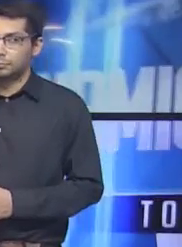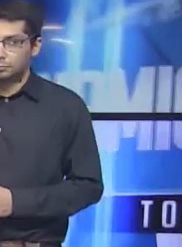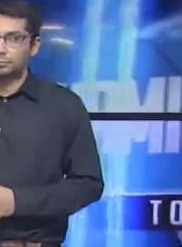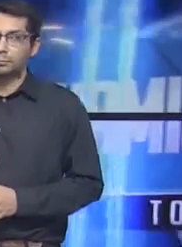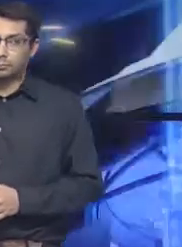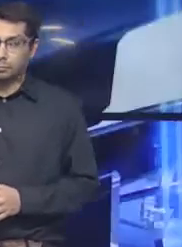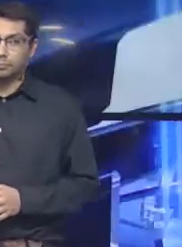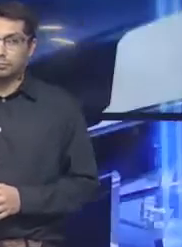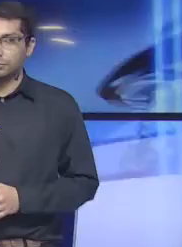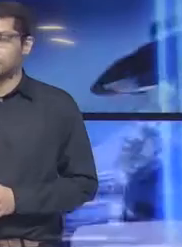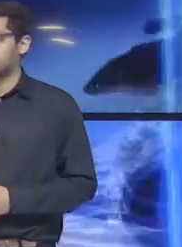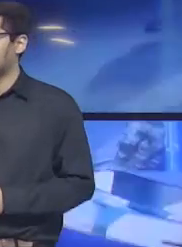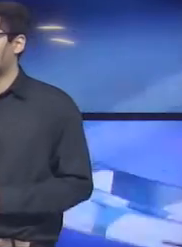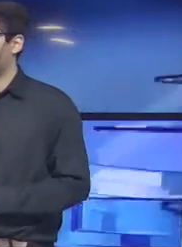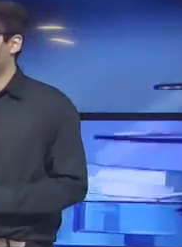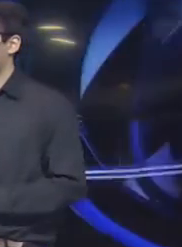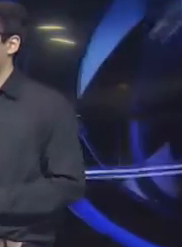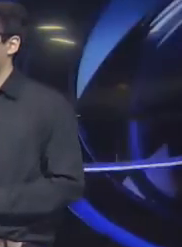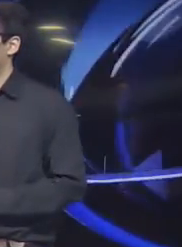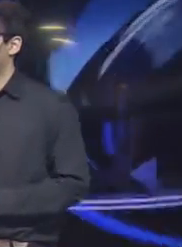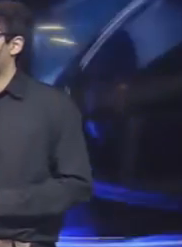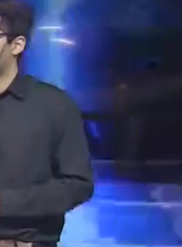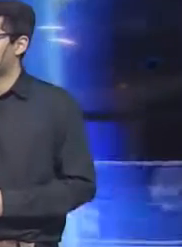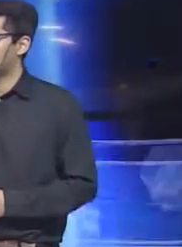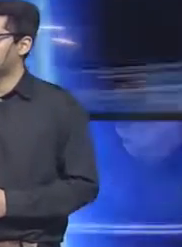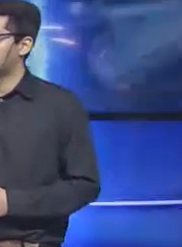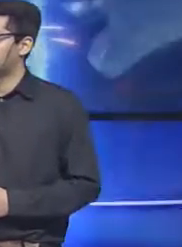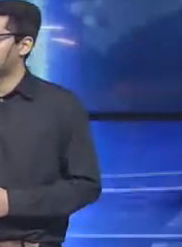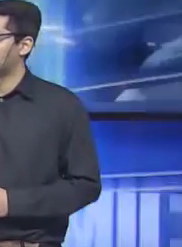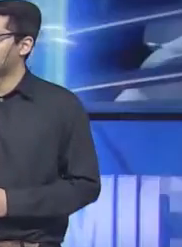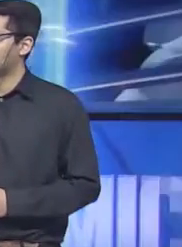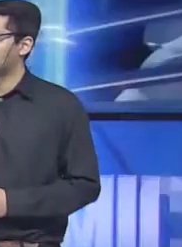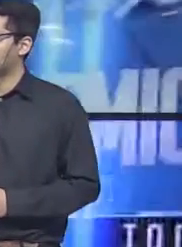el empresario, y ya en la última etapa de la nota, específicamente el tema de la construcción, que es lo